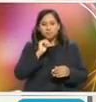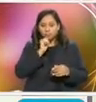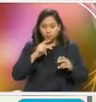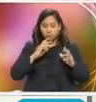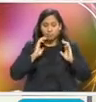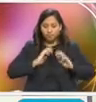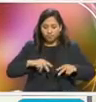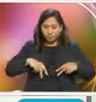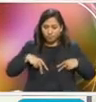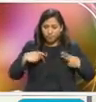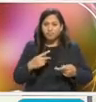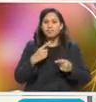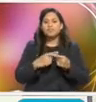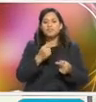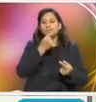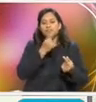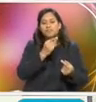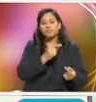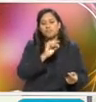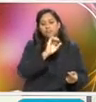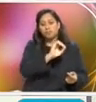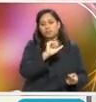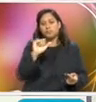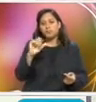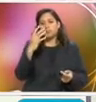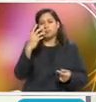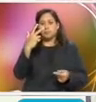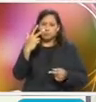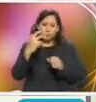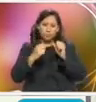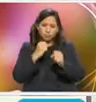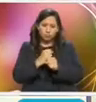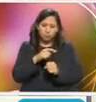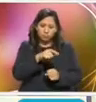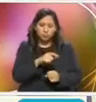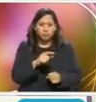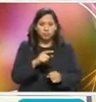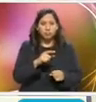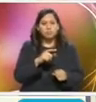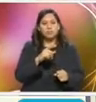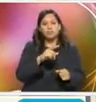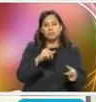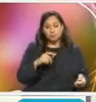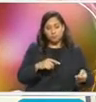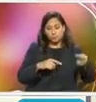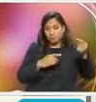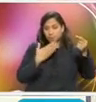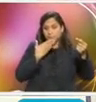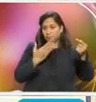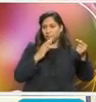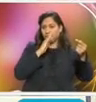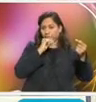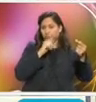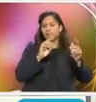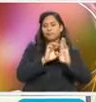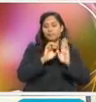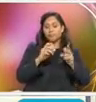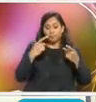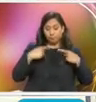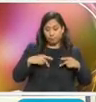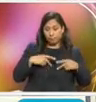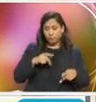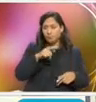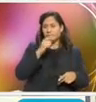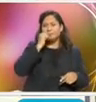etapas tempranas de la vida en el ser humano, con respecto al resto de su desarrollo, ¿no? Si bien el ser humano